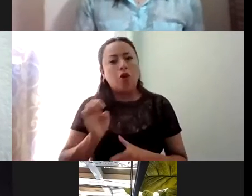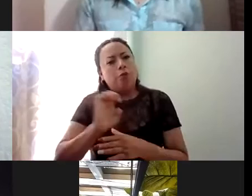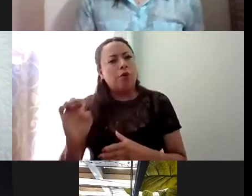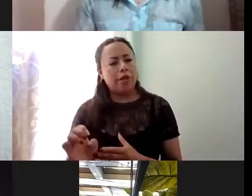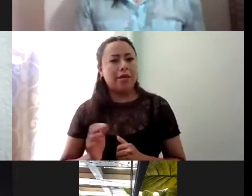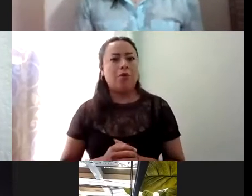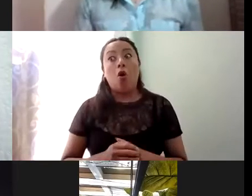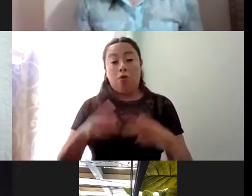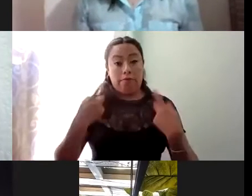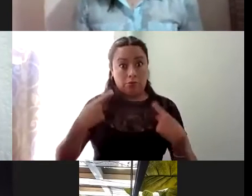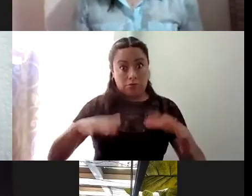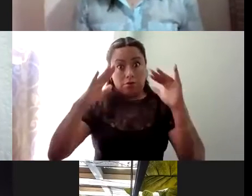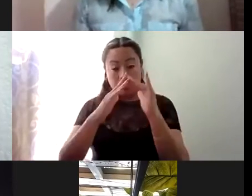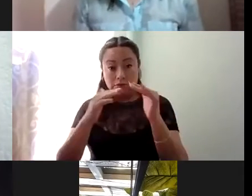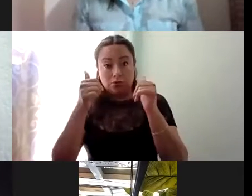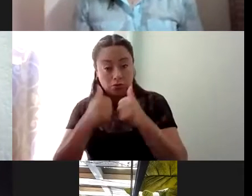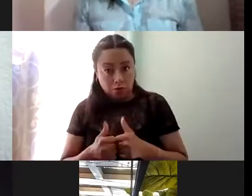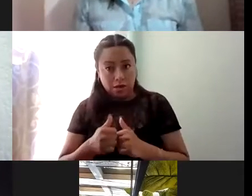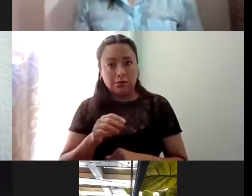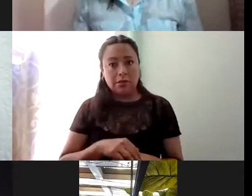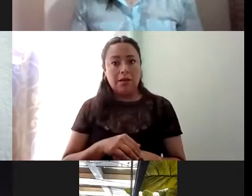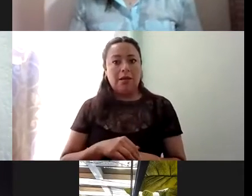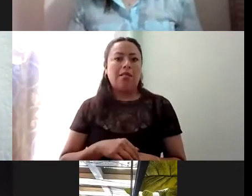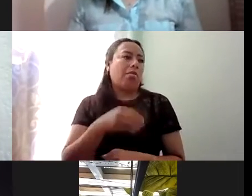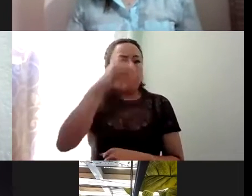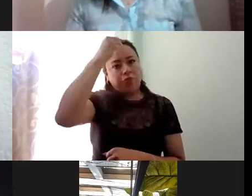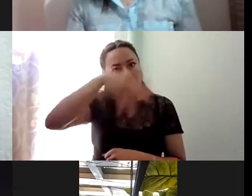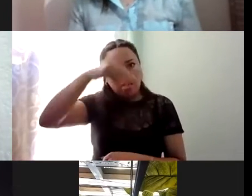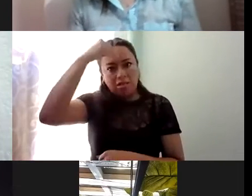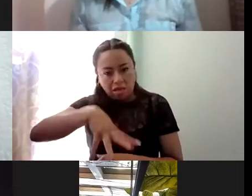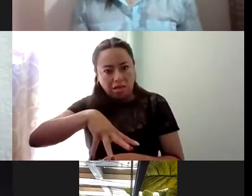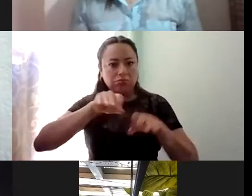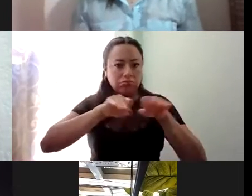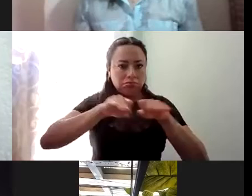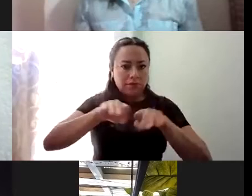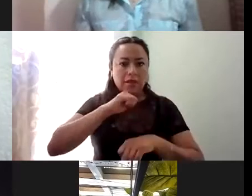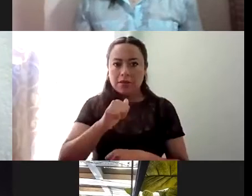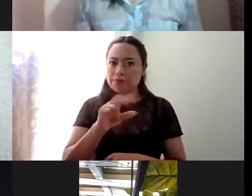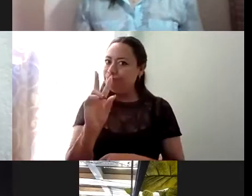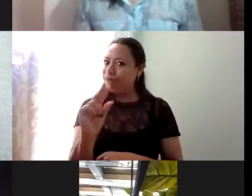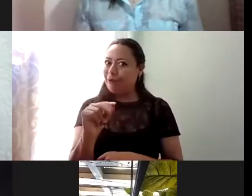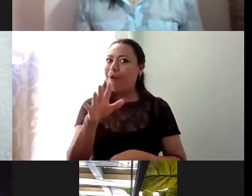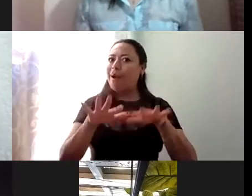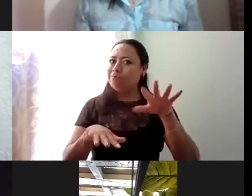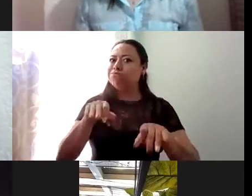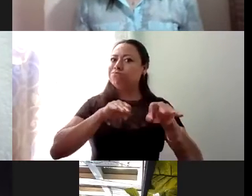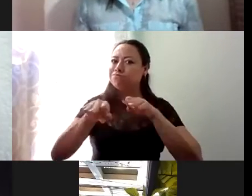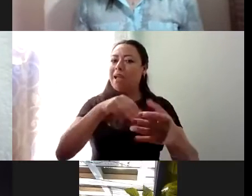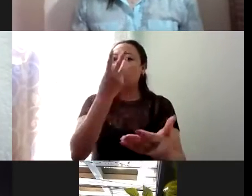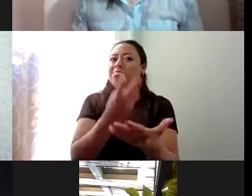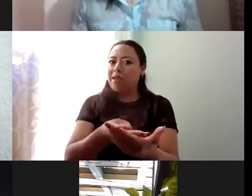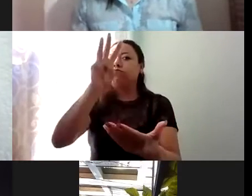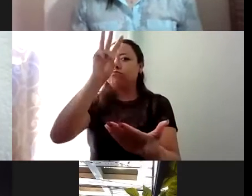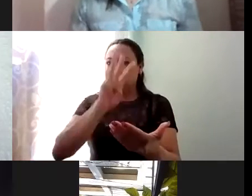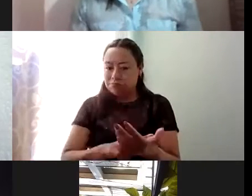de floja o no esté trabajando, pues al contrario, está trabajando 2 y hasta 3 veces, ¿no? Porque ahora tiene que hacer